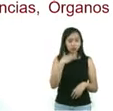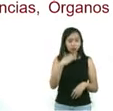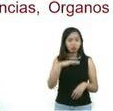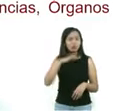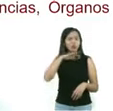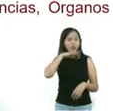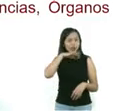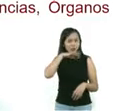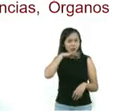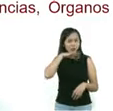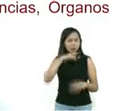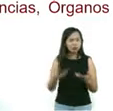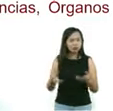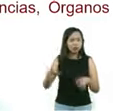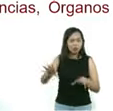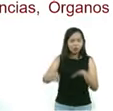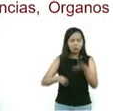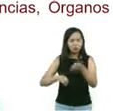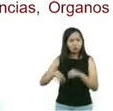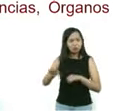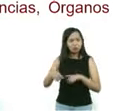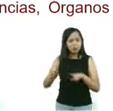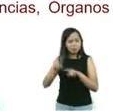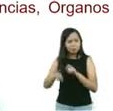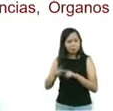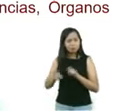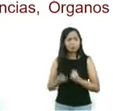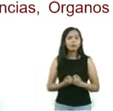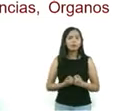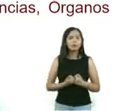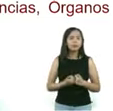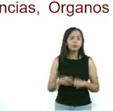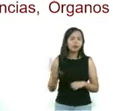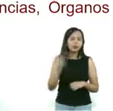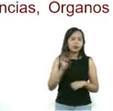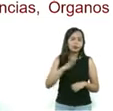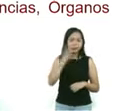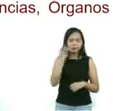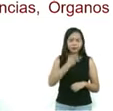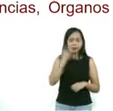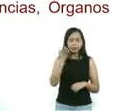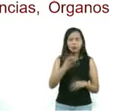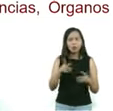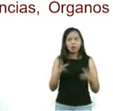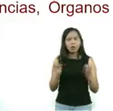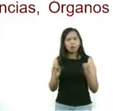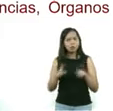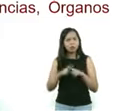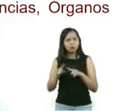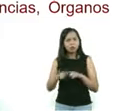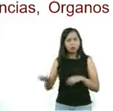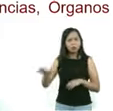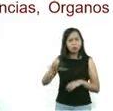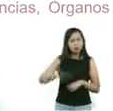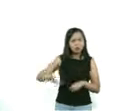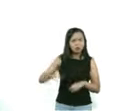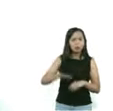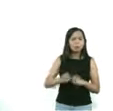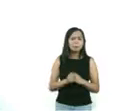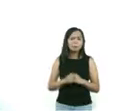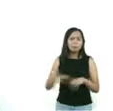que queden alrededor de las casillas, principalmente en las escuelas, pero también en otro tipo de